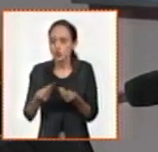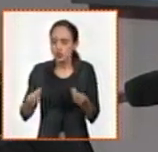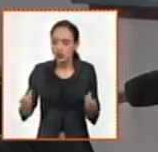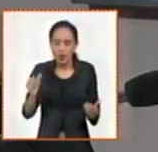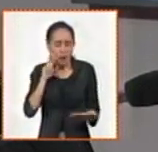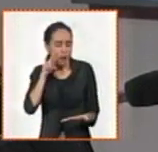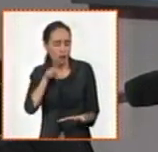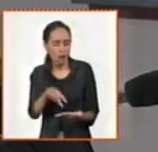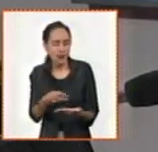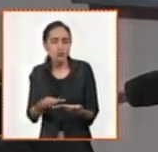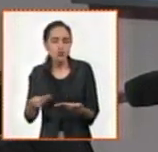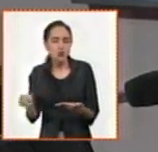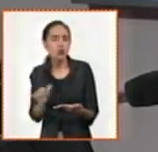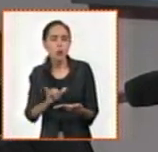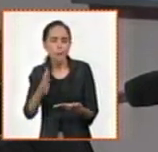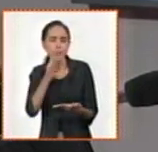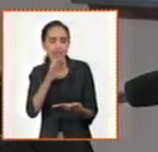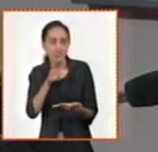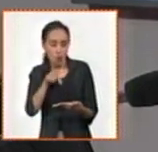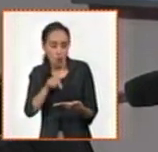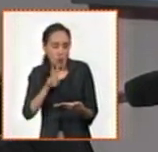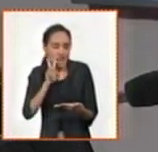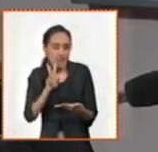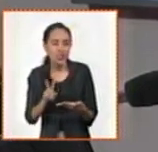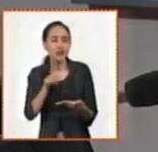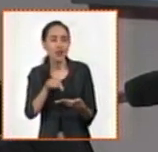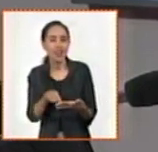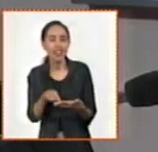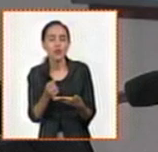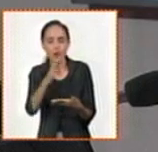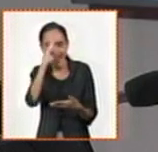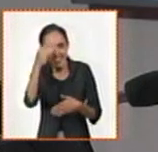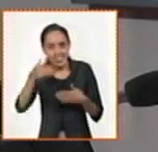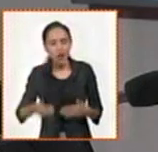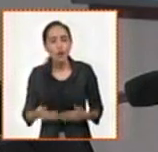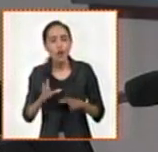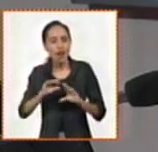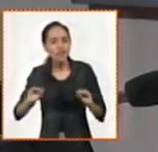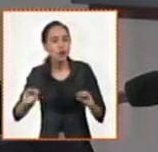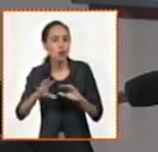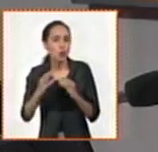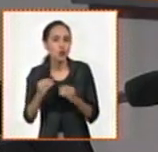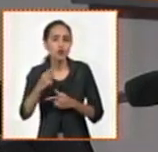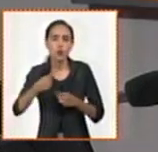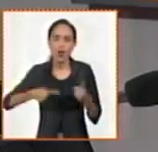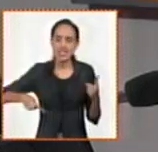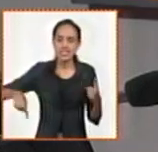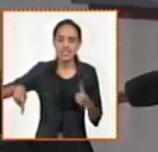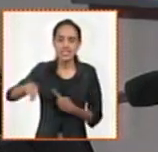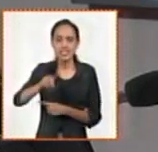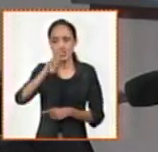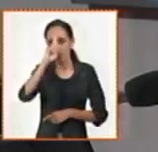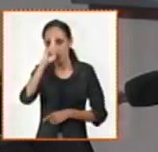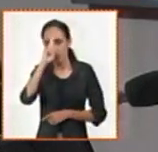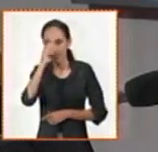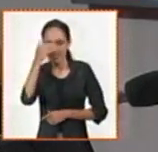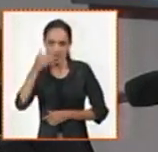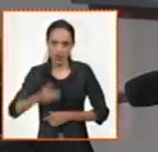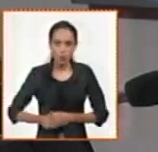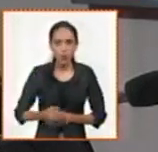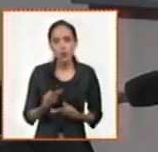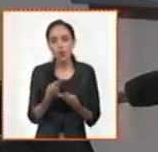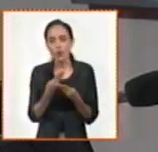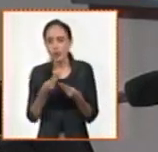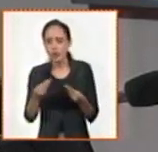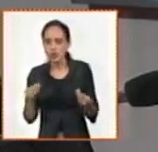el suelo como un organismo vivo y a partir de allí generar salud. Hablamos mucho en la agroecología de los ciclos de salud del